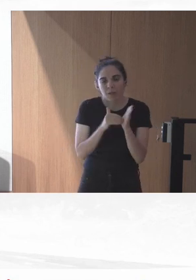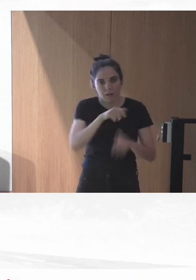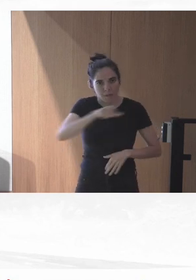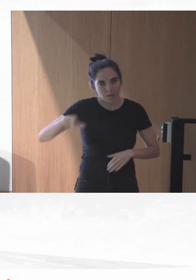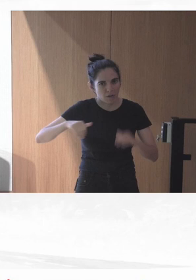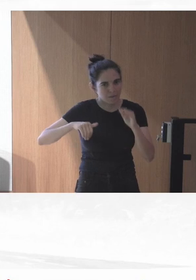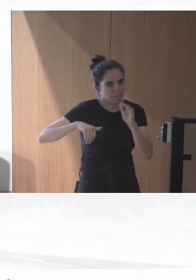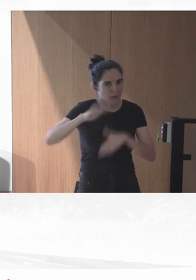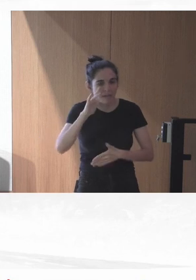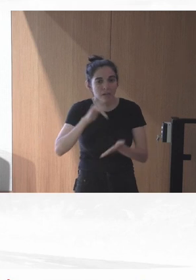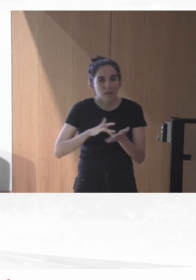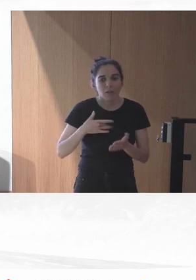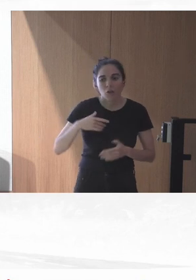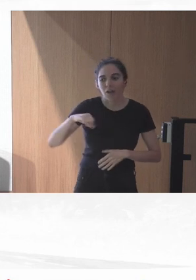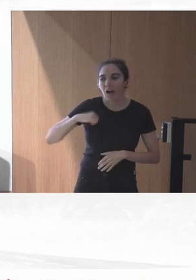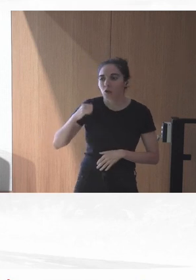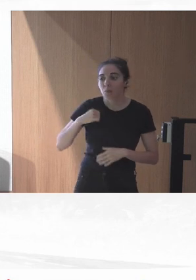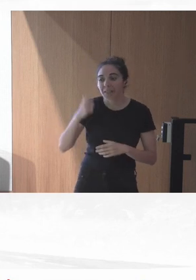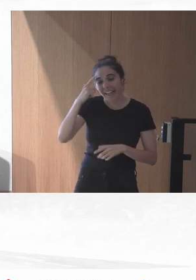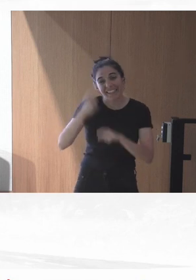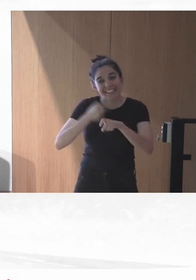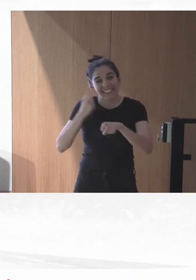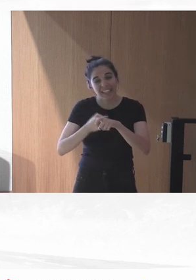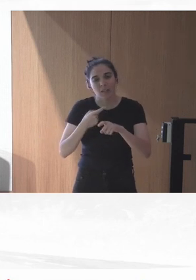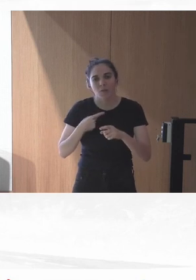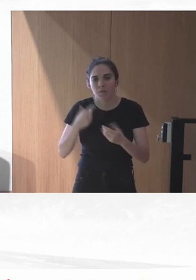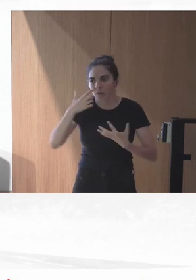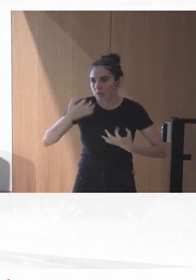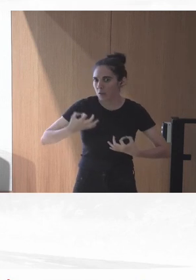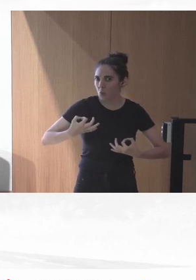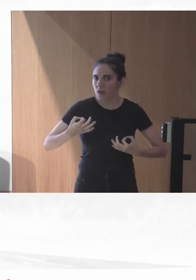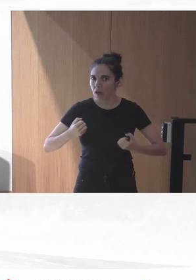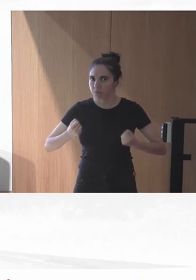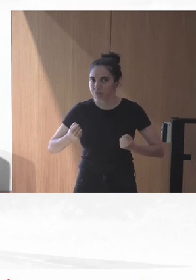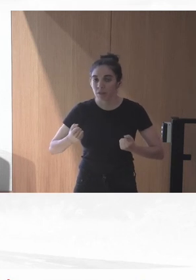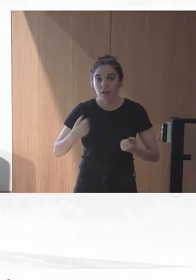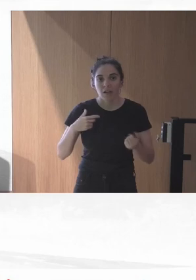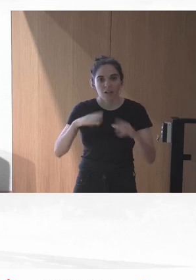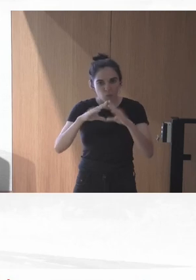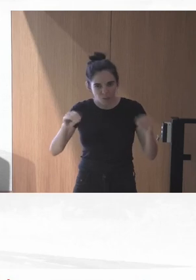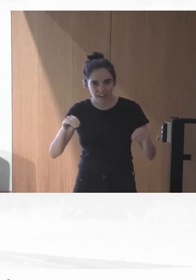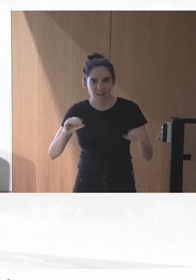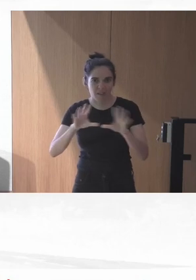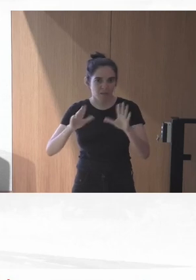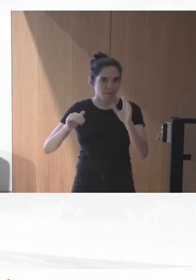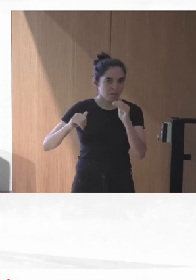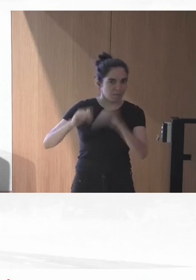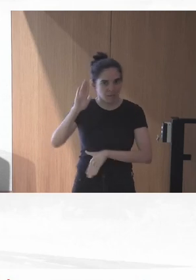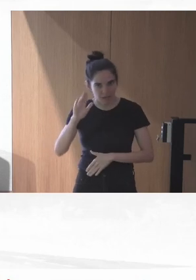en hospitales psiquiátricos de máxima seguridad en Rumanía. Y hace un par de días,